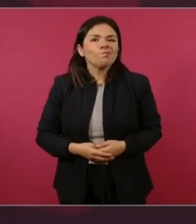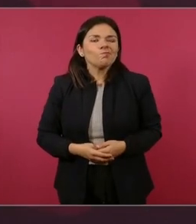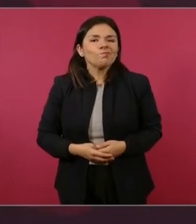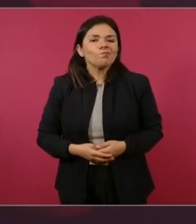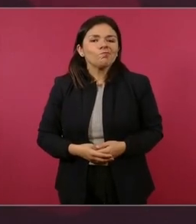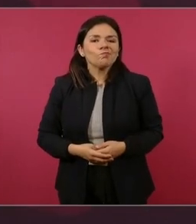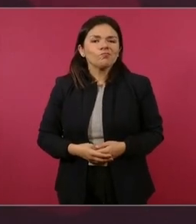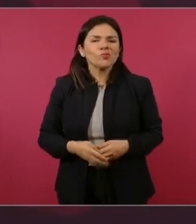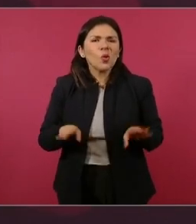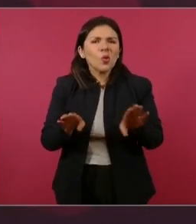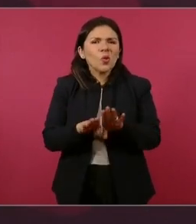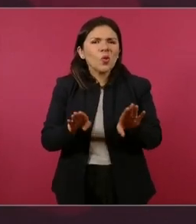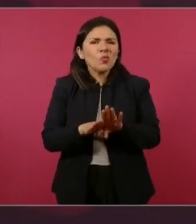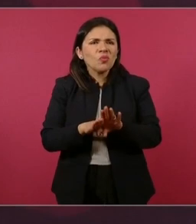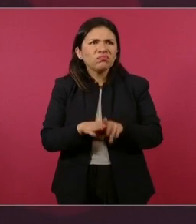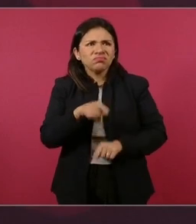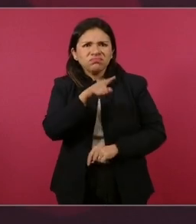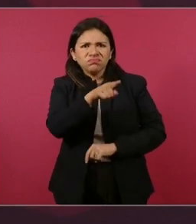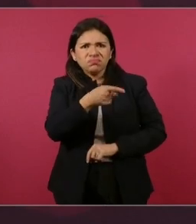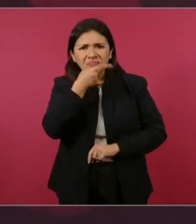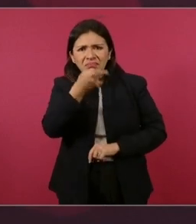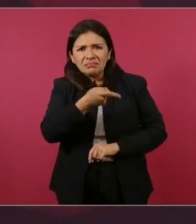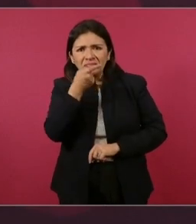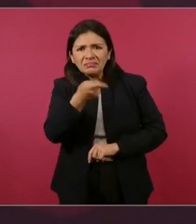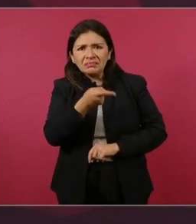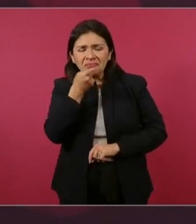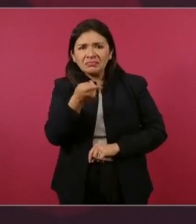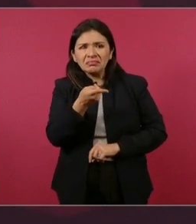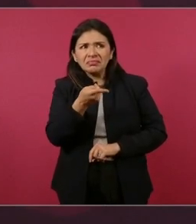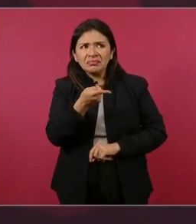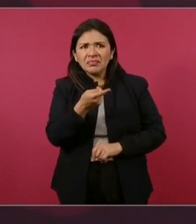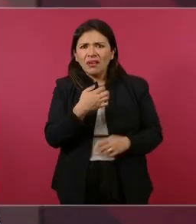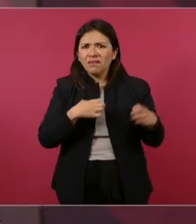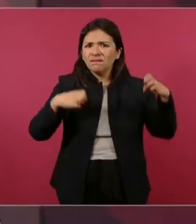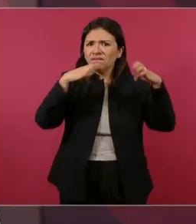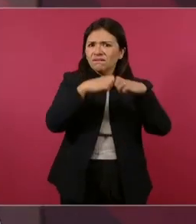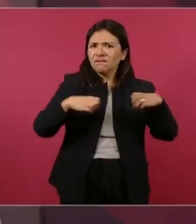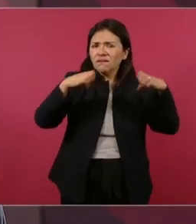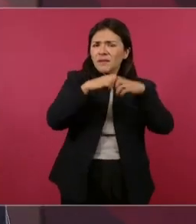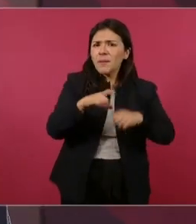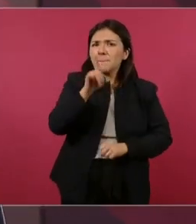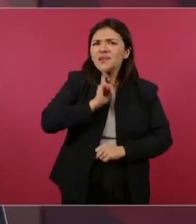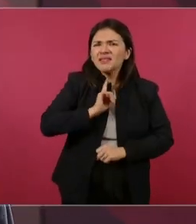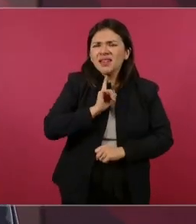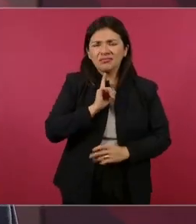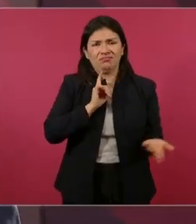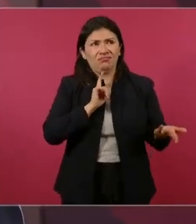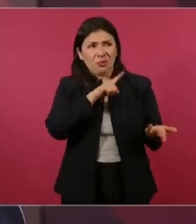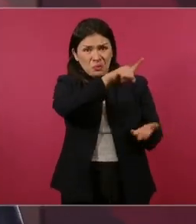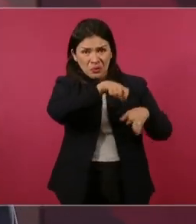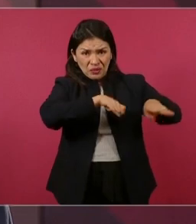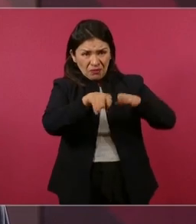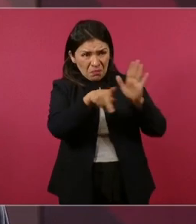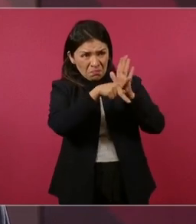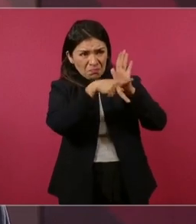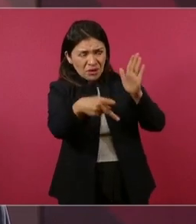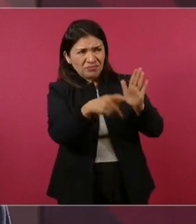¿cómo se va a calumniar? ¿Qué clase de periodismo es